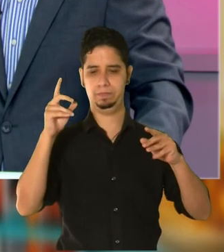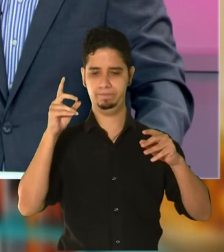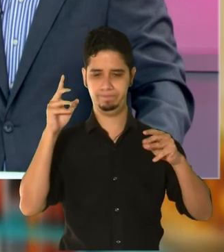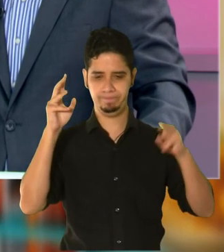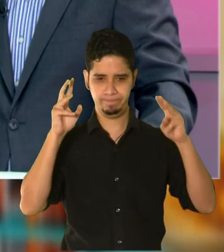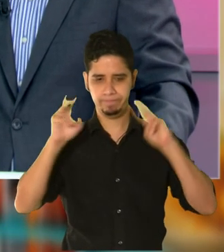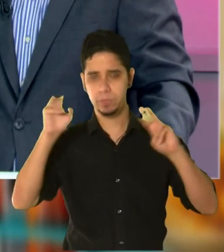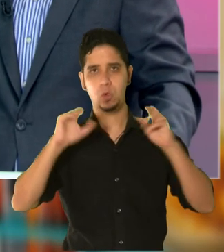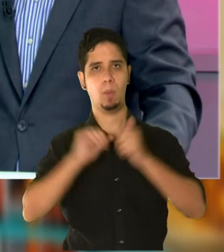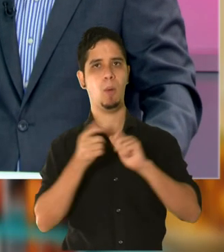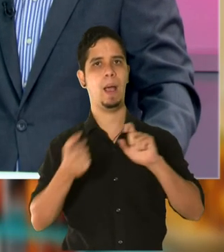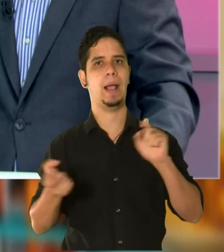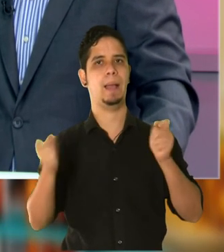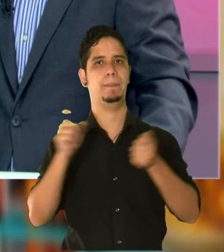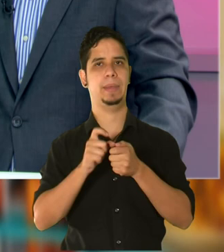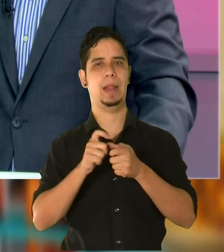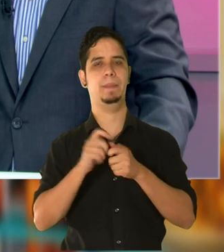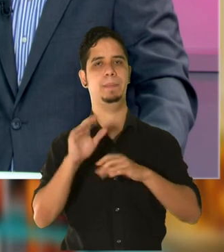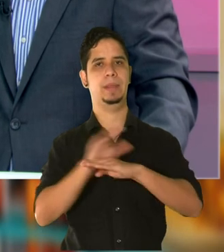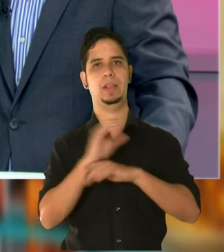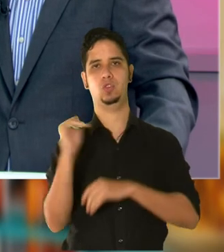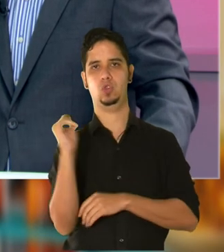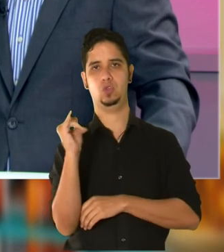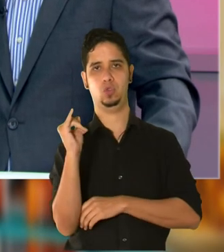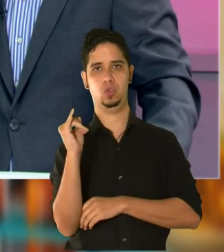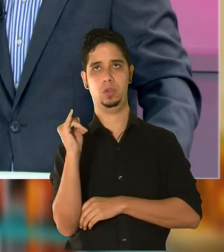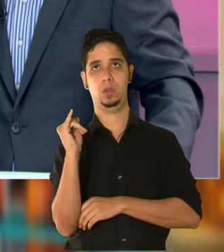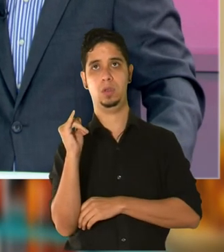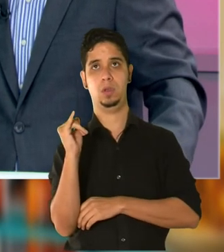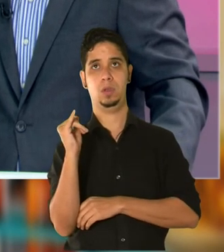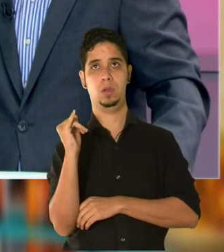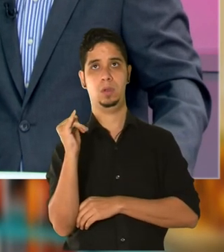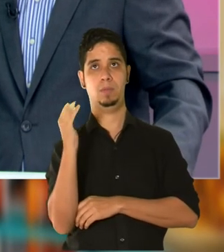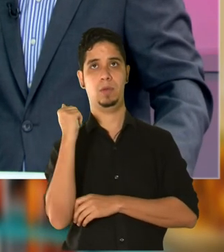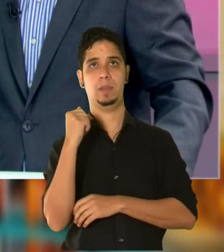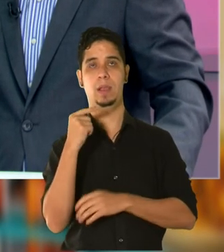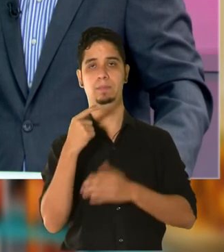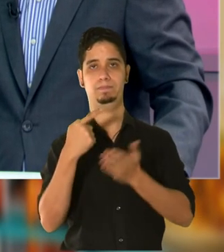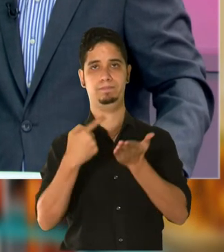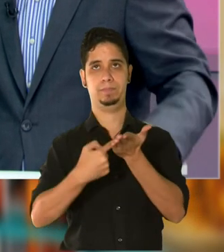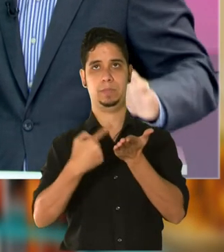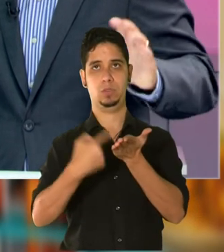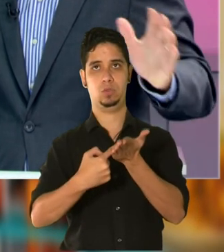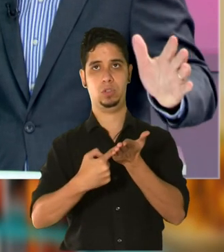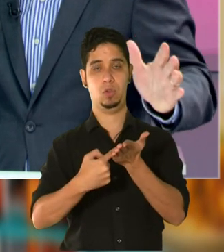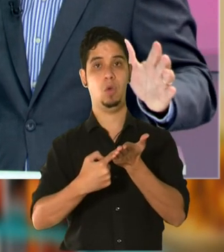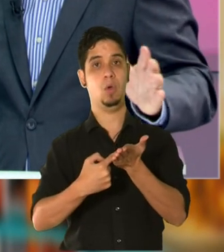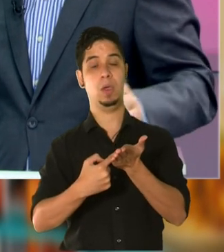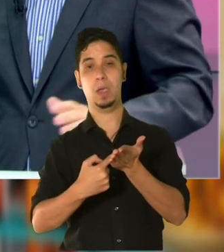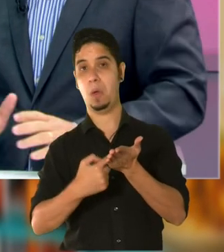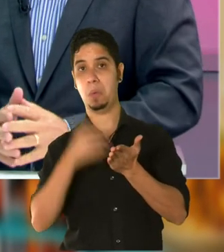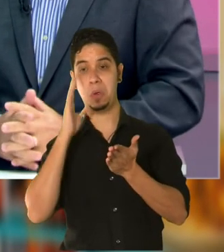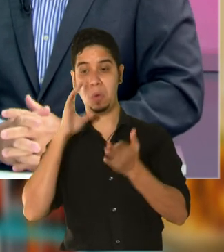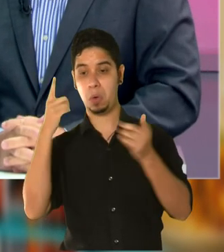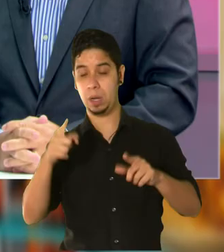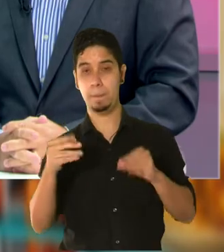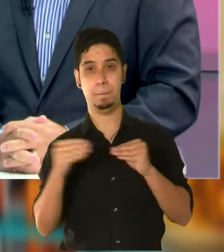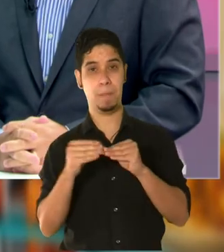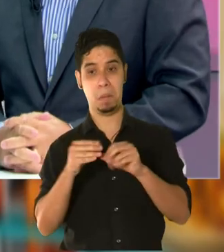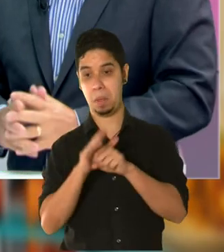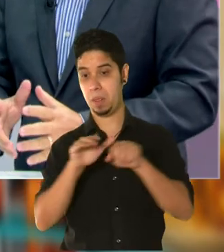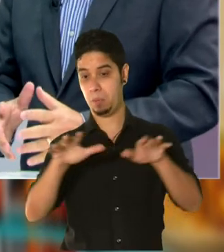adelante porque se ha hablado de posibles epidemias a futuro o de pandemias entonces